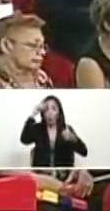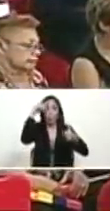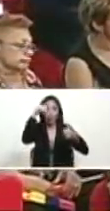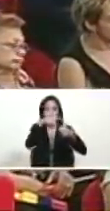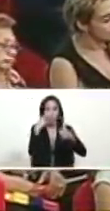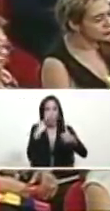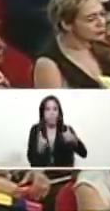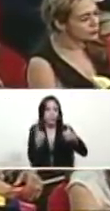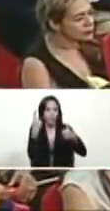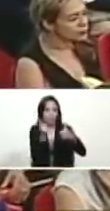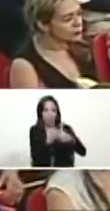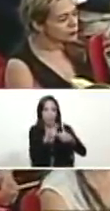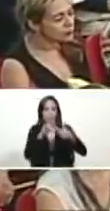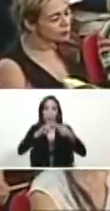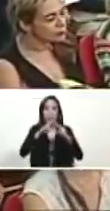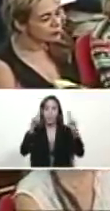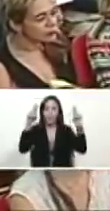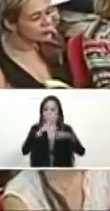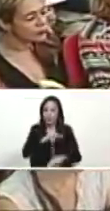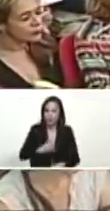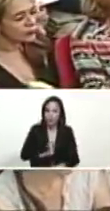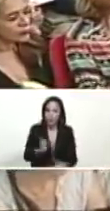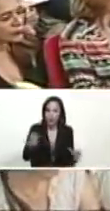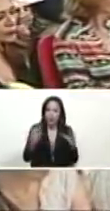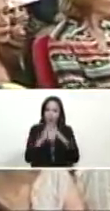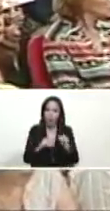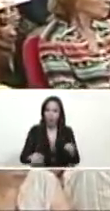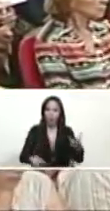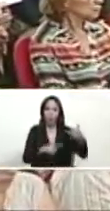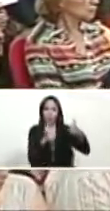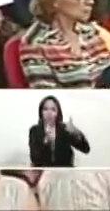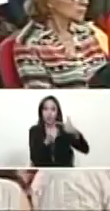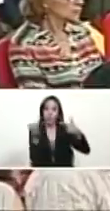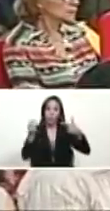posible. Todo.